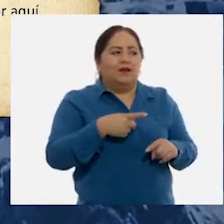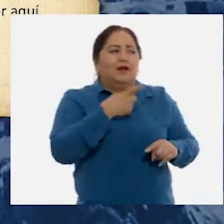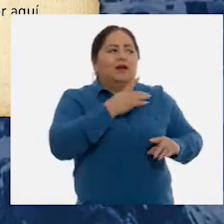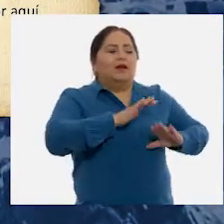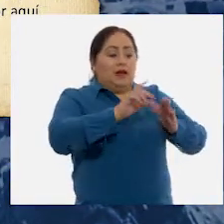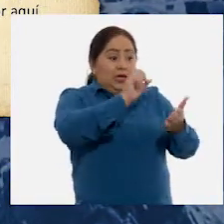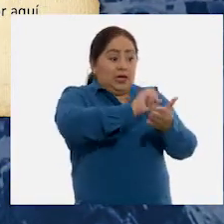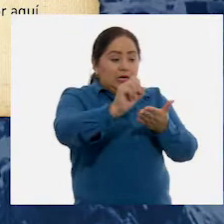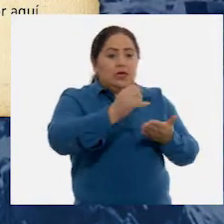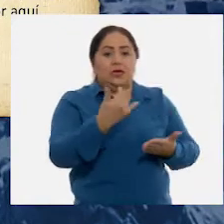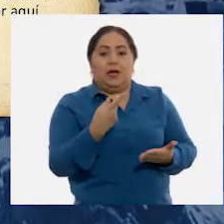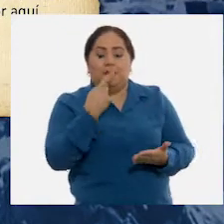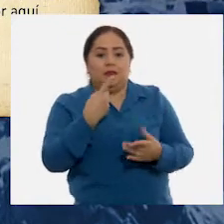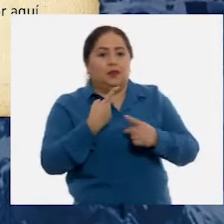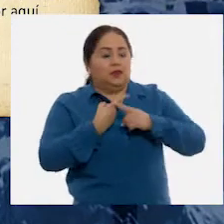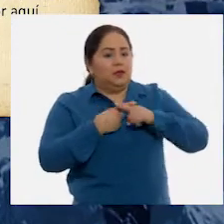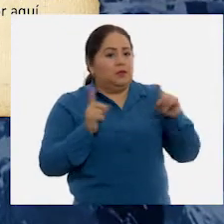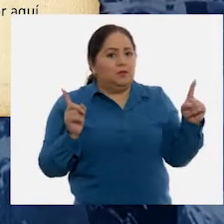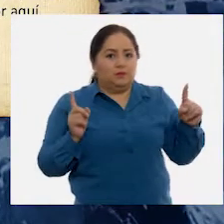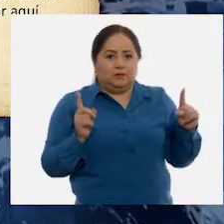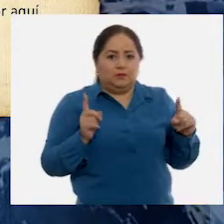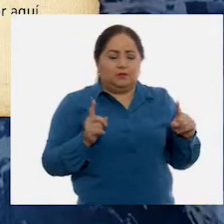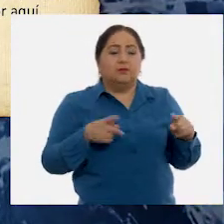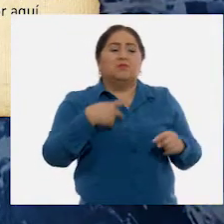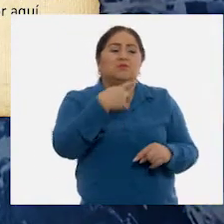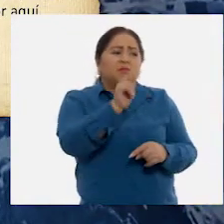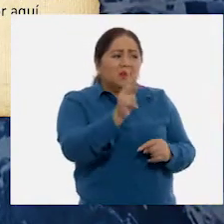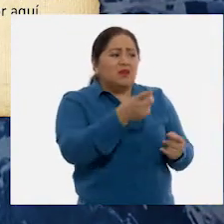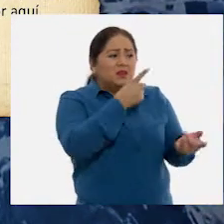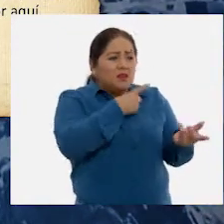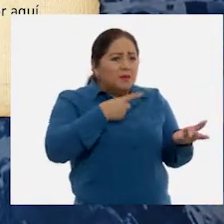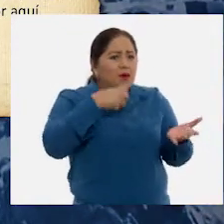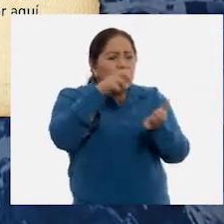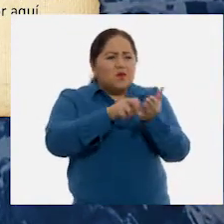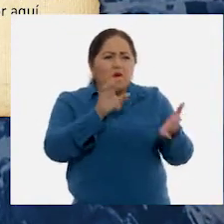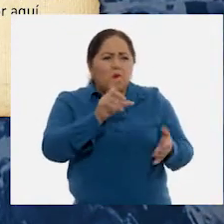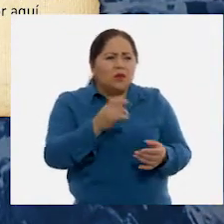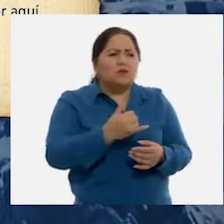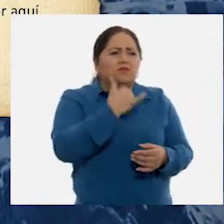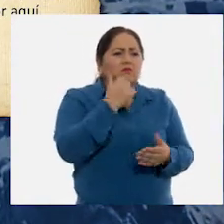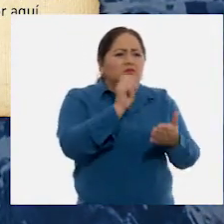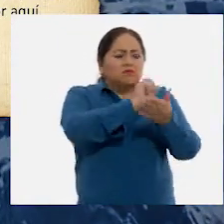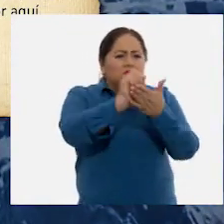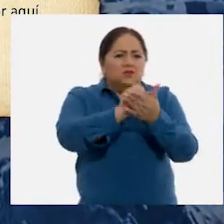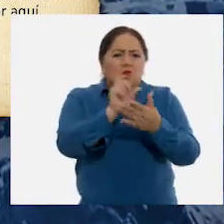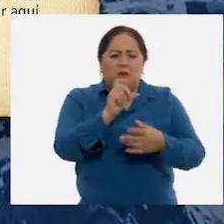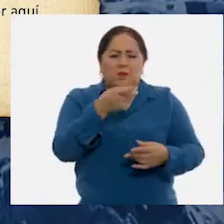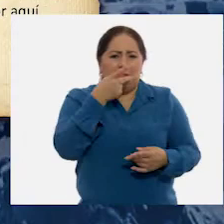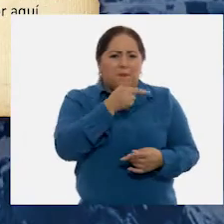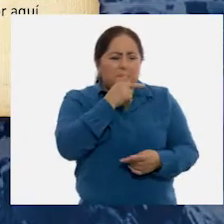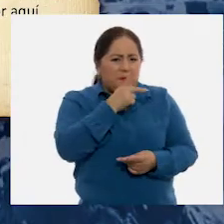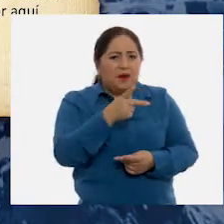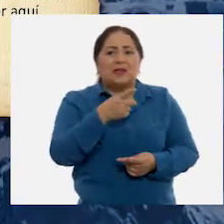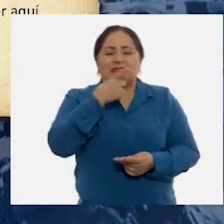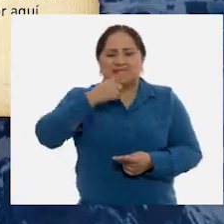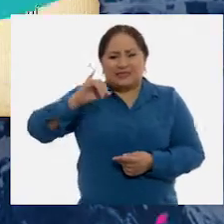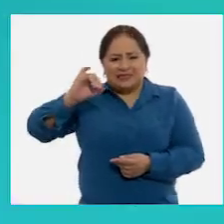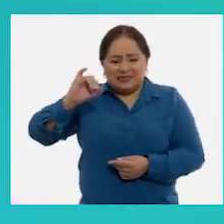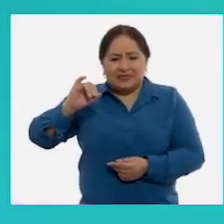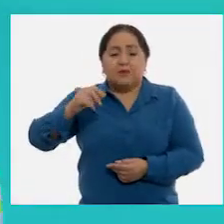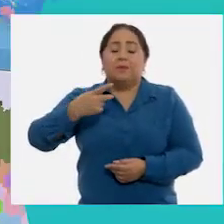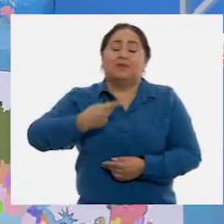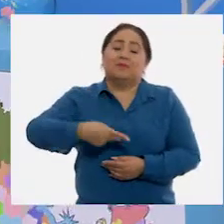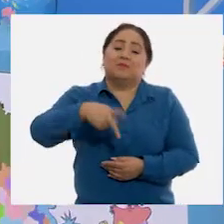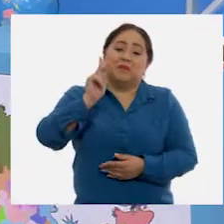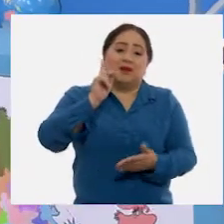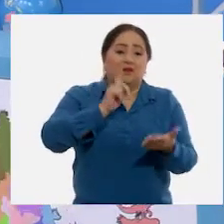Pero ¿no hemos visto que al transcribir necesitamos corregir aquellos errores que encontramos en el lenguaje oral? Sí, aunque